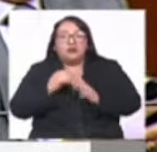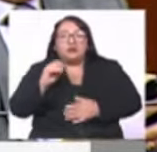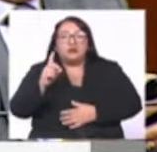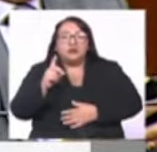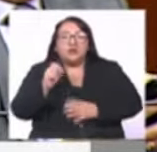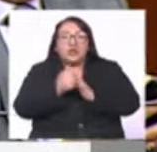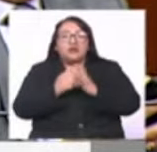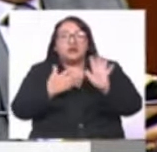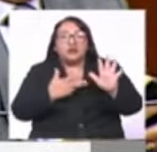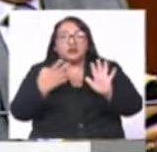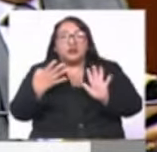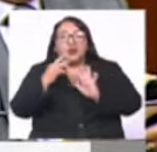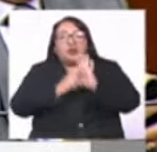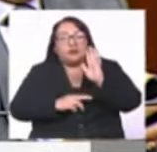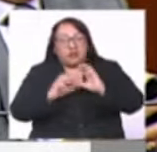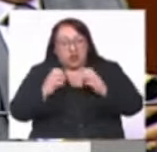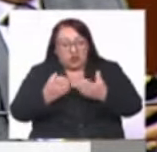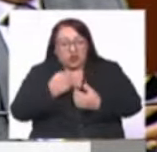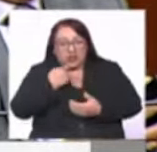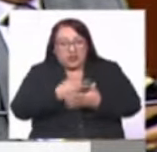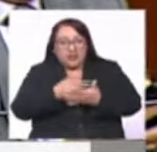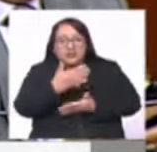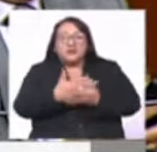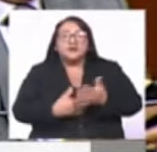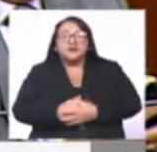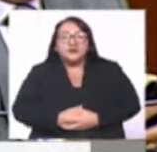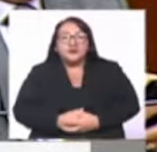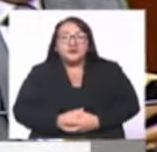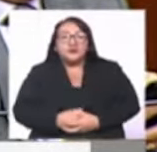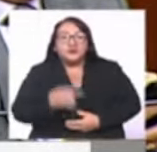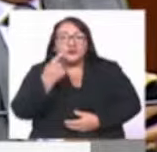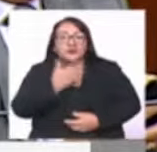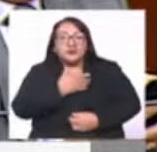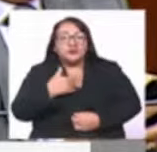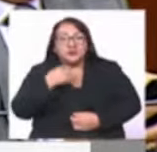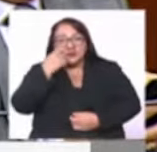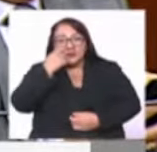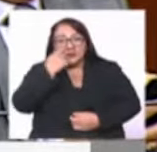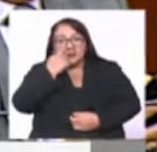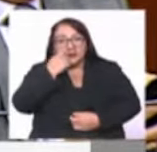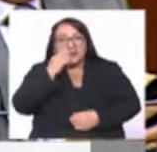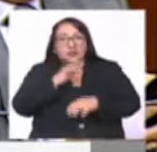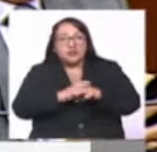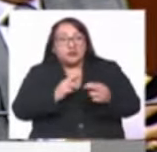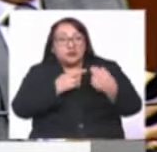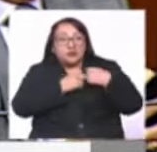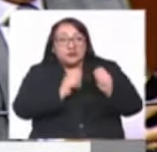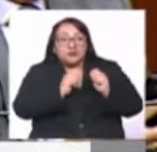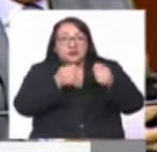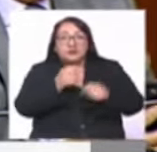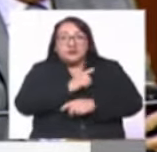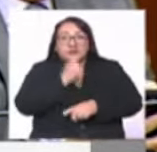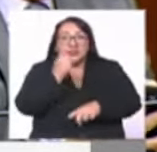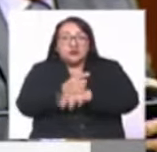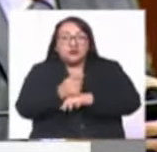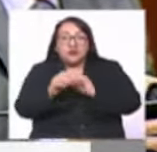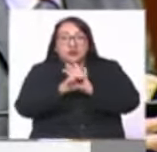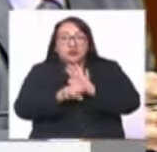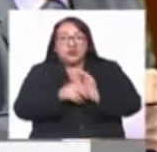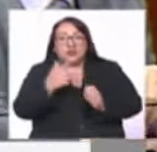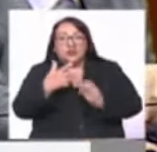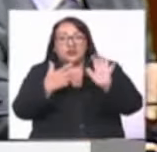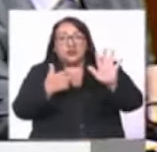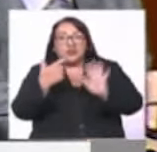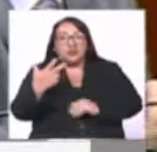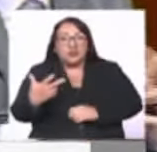artículo 89 del reglamento del Congreso señor presidente sobre la delegación de la denuncia constitucional 37